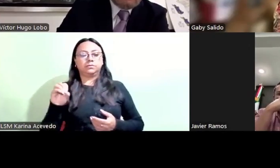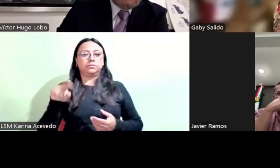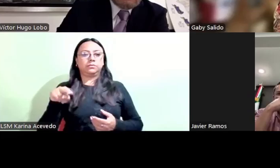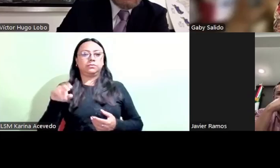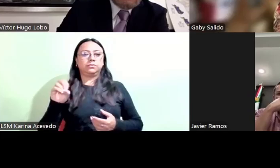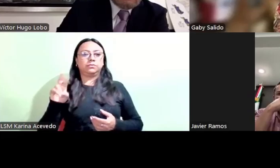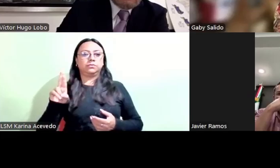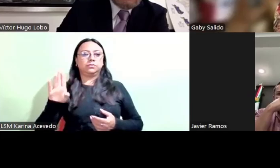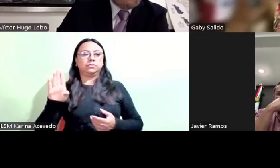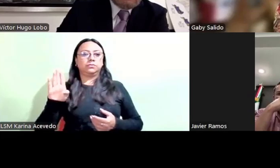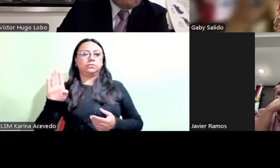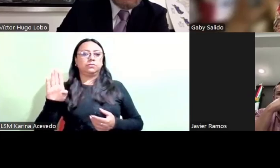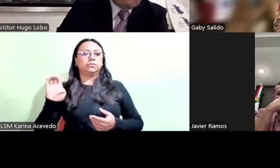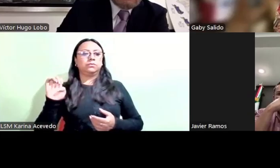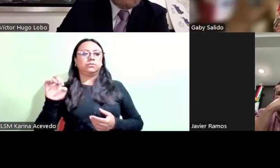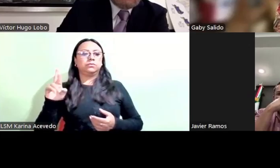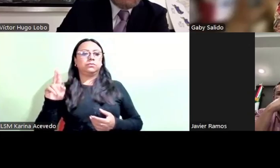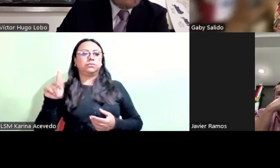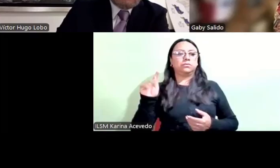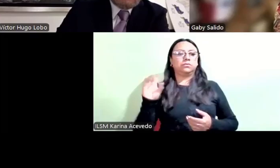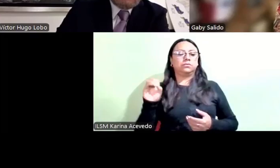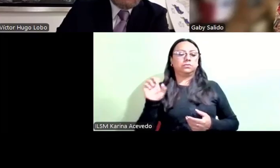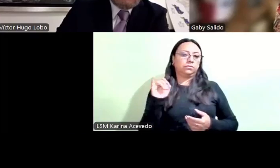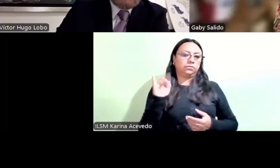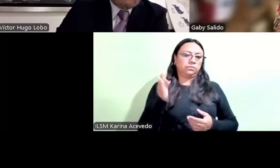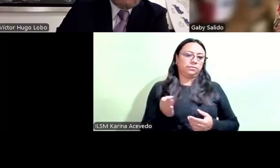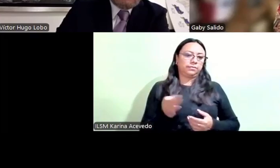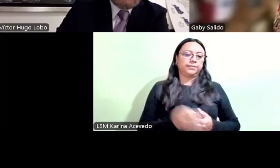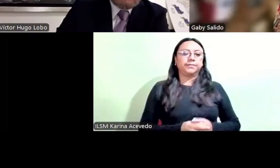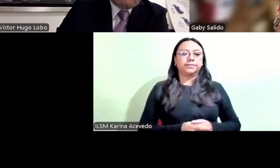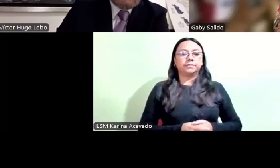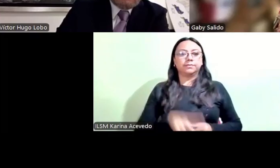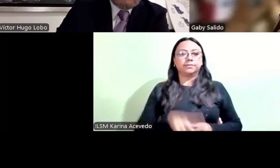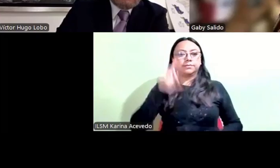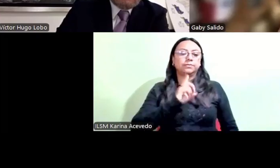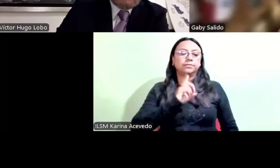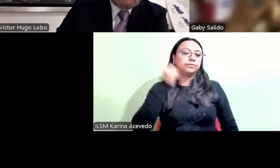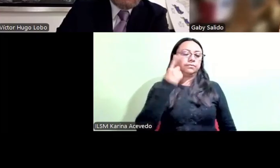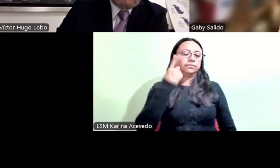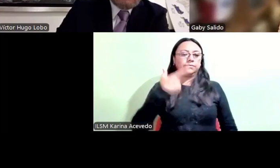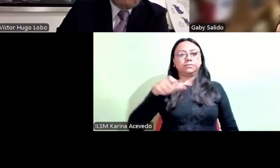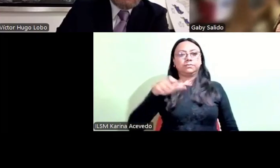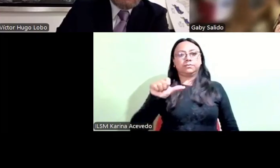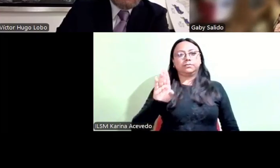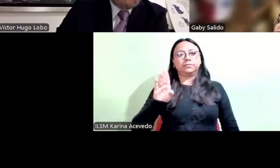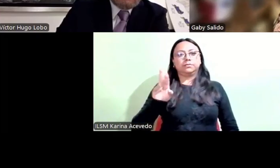Norberto, a favor. Gracias, diputado. Diputada María Gabriela Salido Magos.